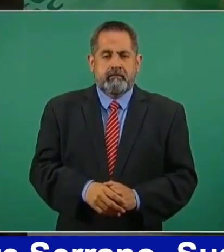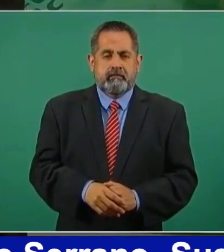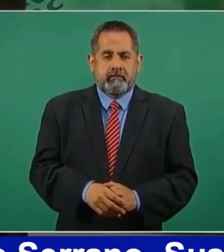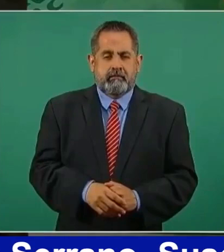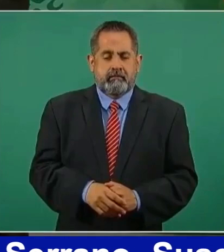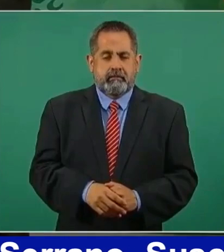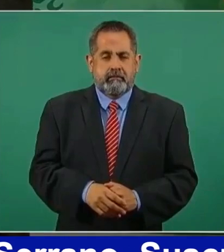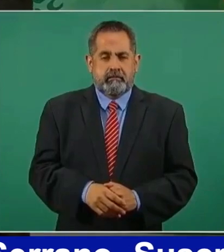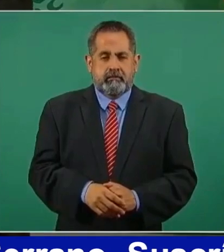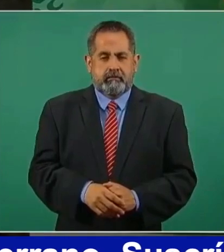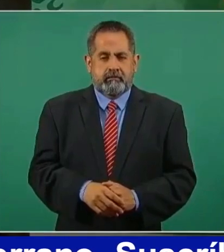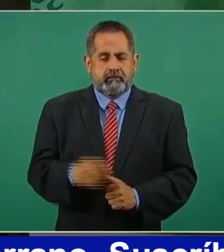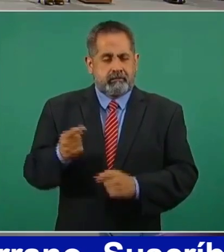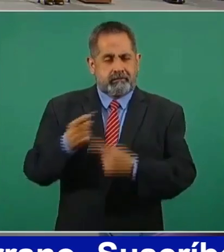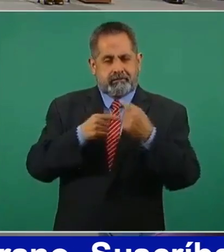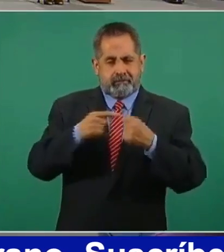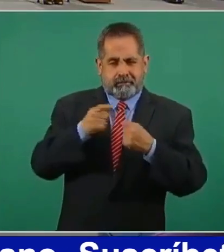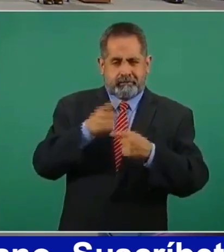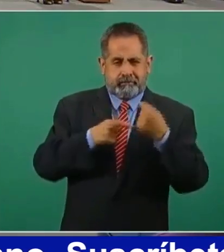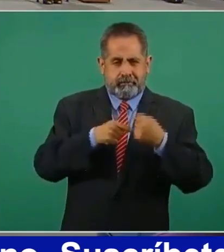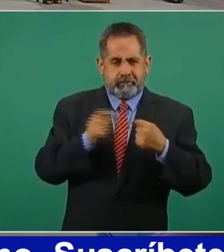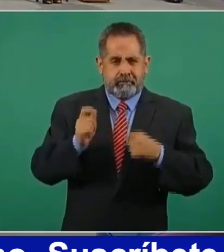Aquí, a ver, regresa.